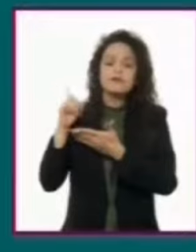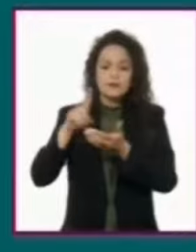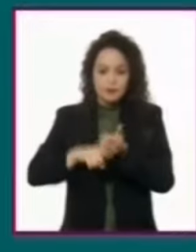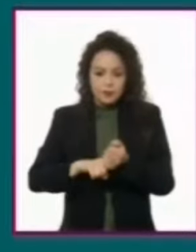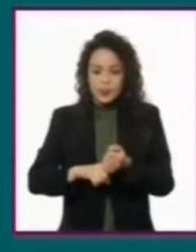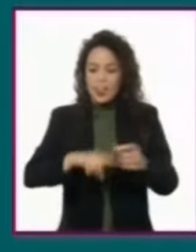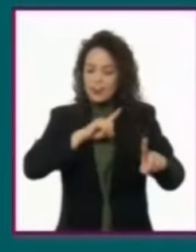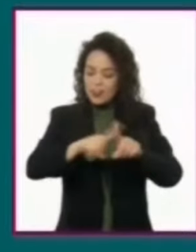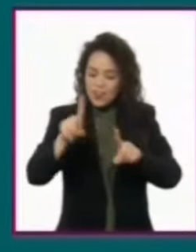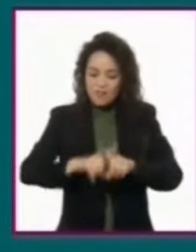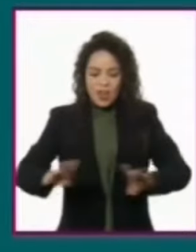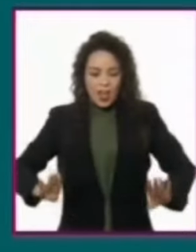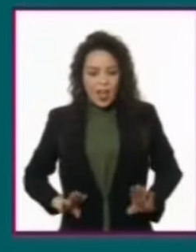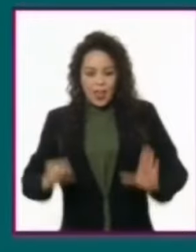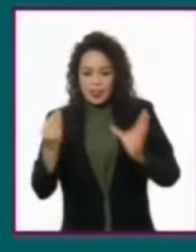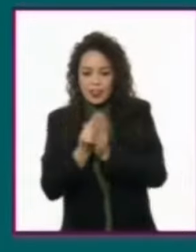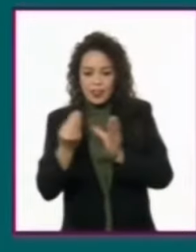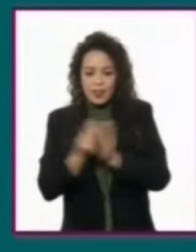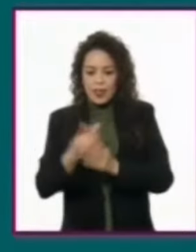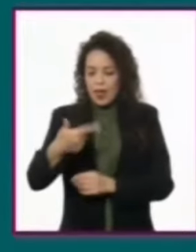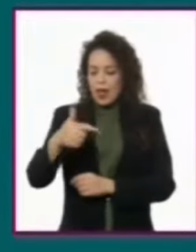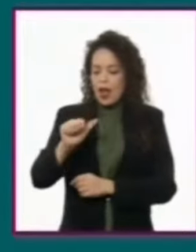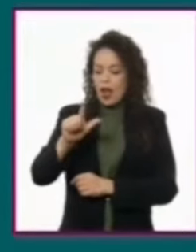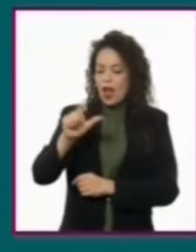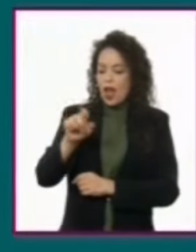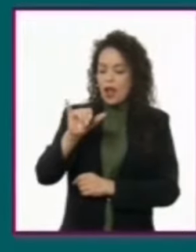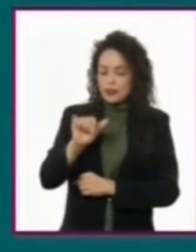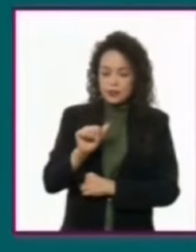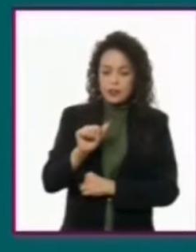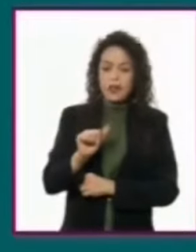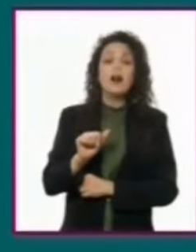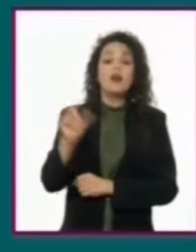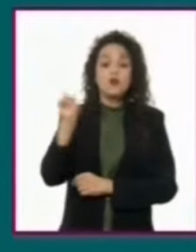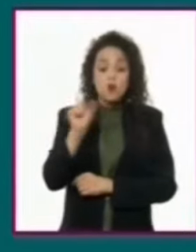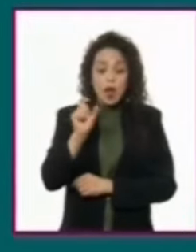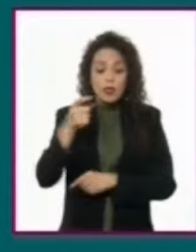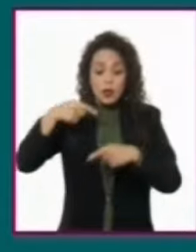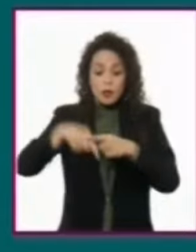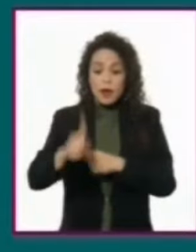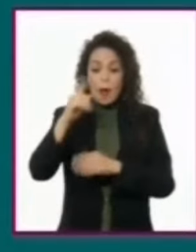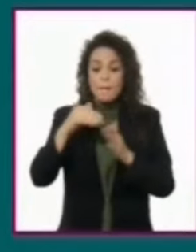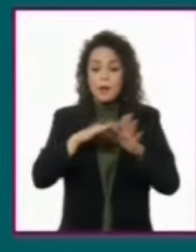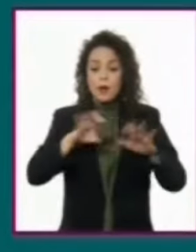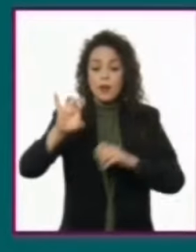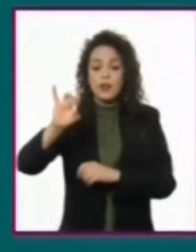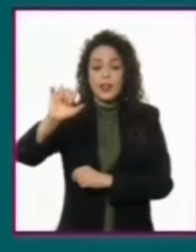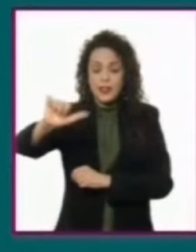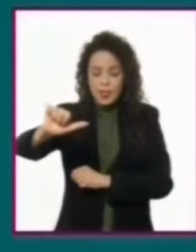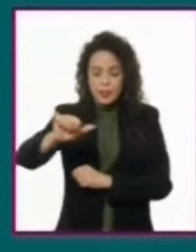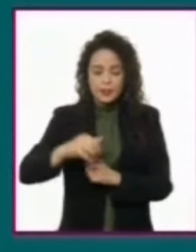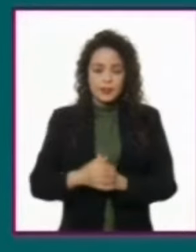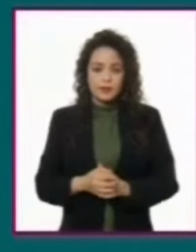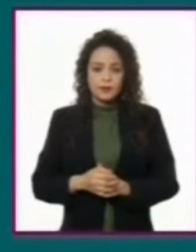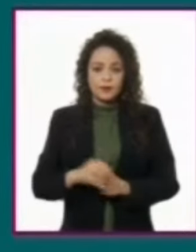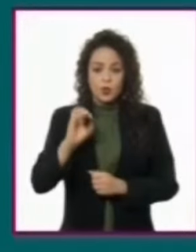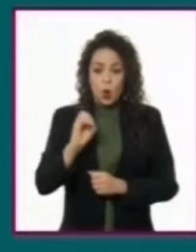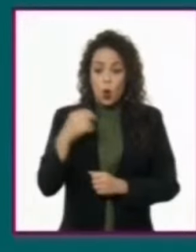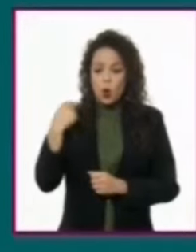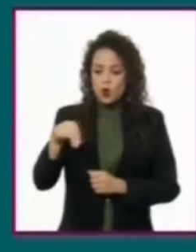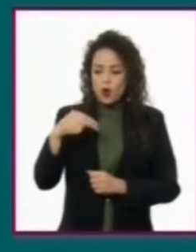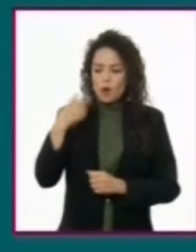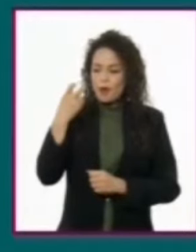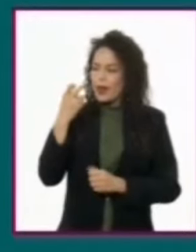de tipos de galaxias desarrolladas en 1936. También se le conoce como diagrama de diapasón,